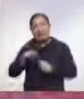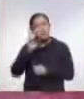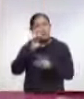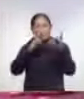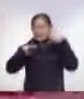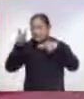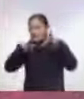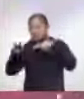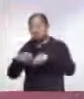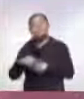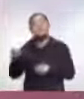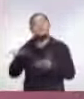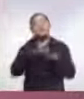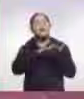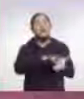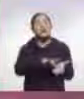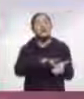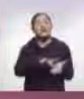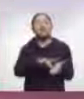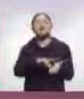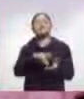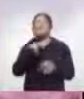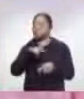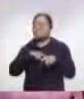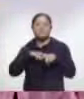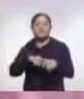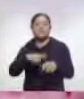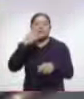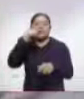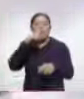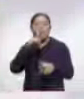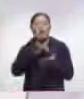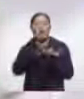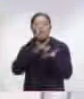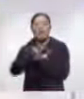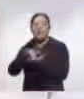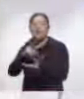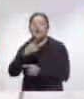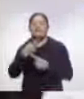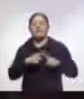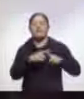federales para respaldar distintas disciplinas. Para Ahora Noticias, Lorena Temolzi.